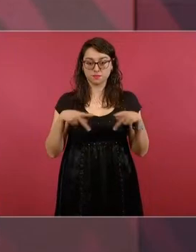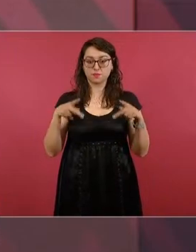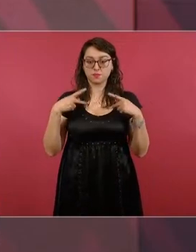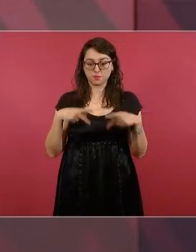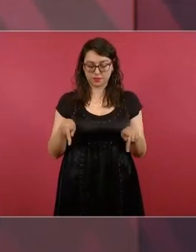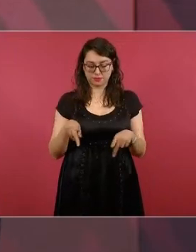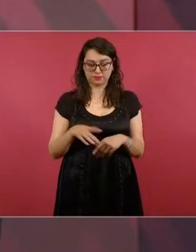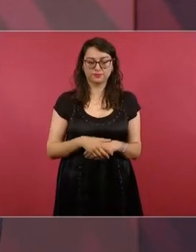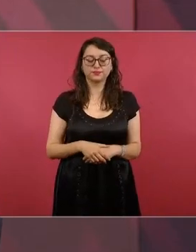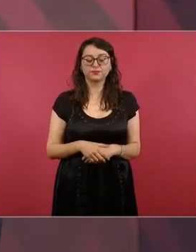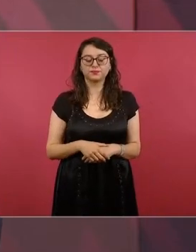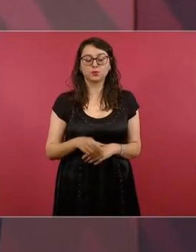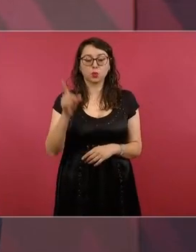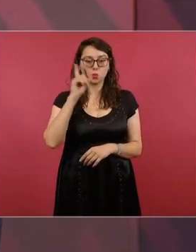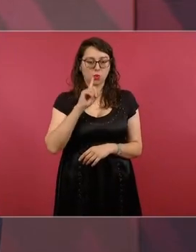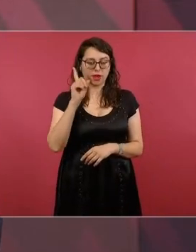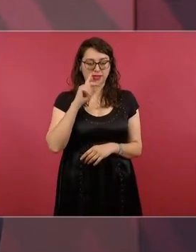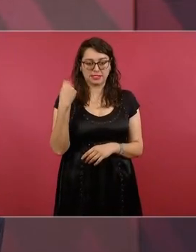Denise Dresser,